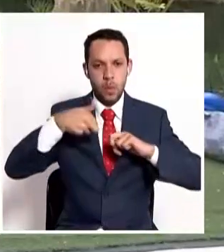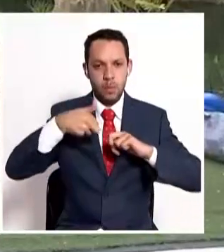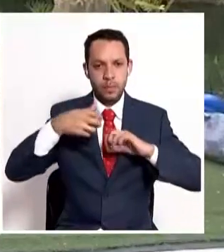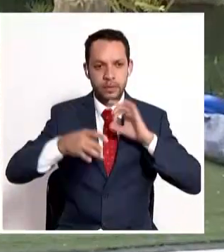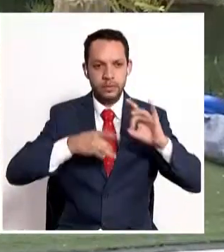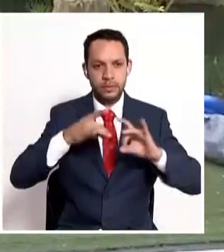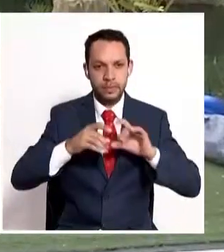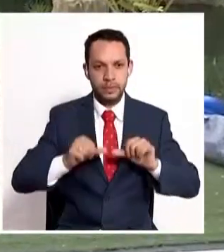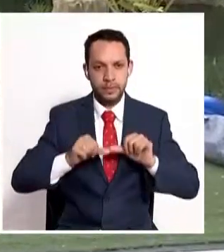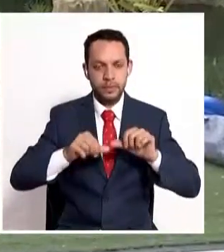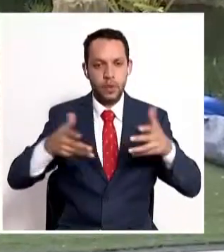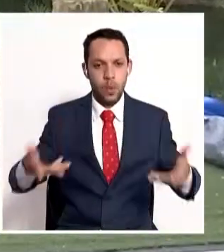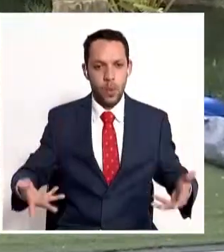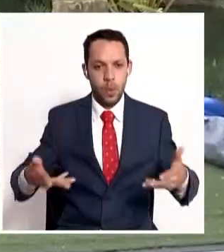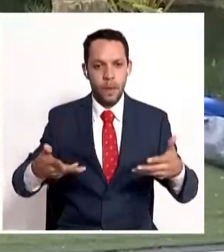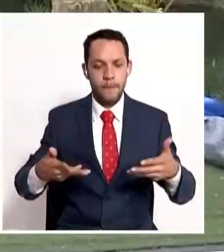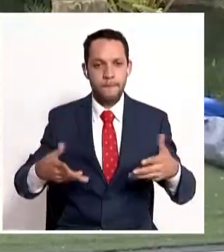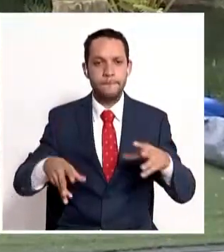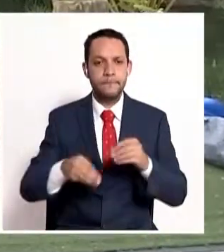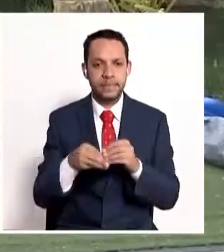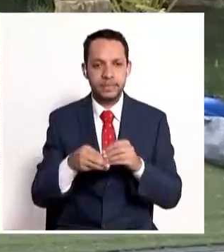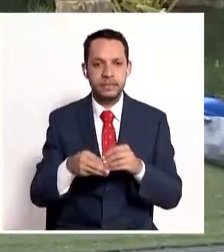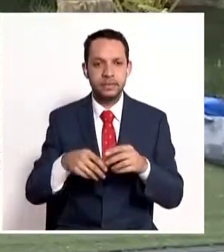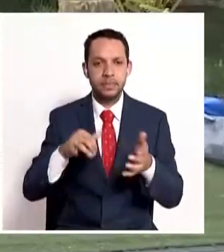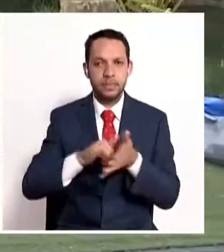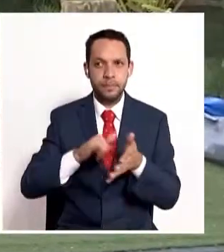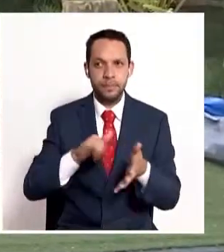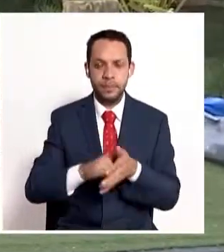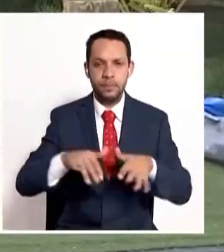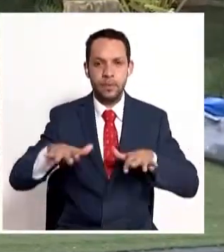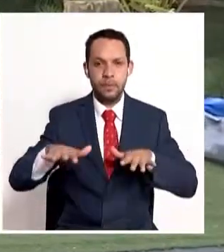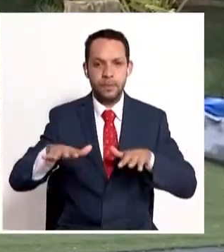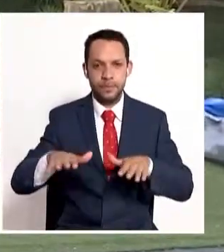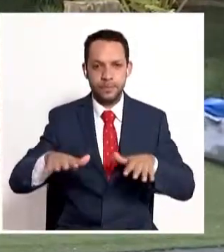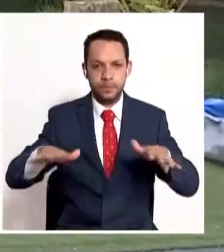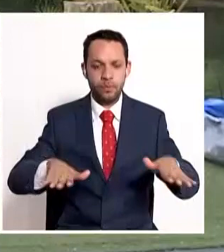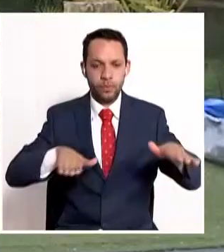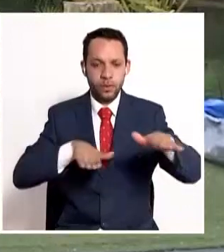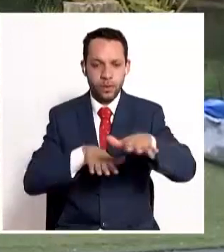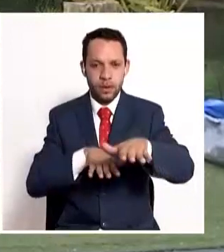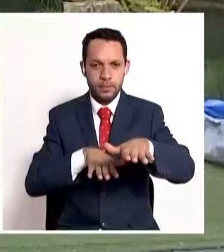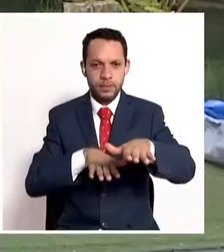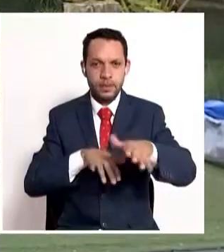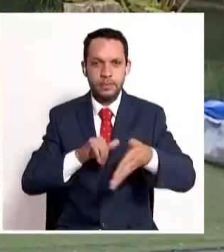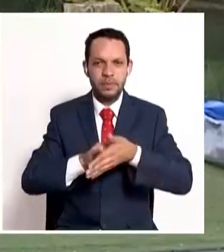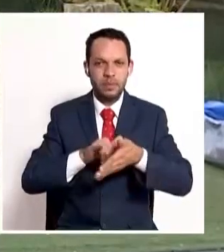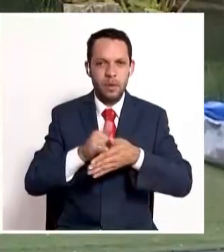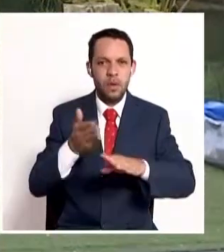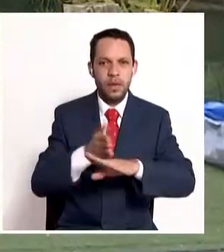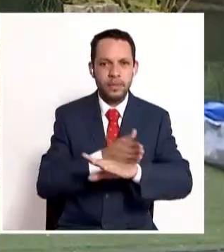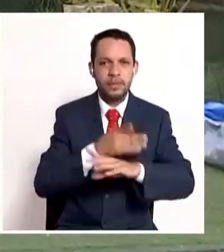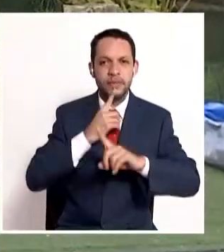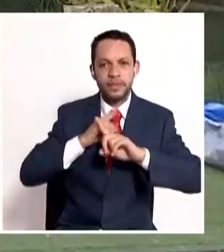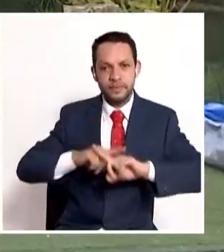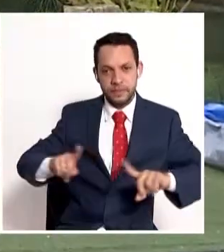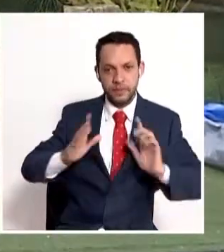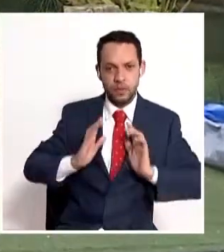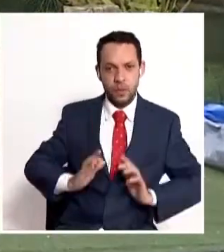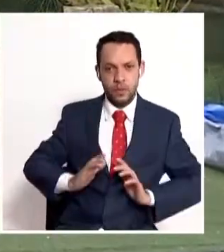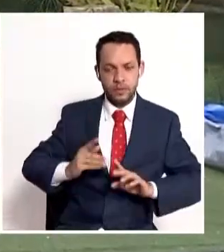es cruzar la pierna e ir bajando igual que lo hacíamos anteriormente